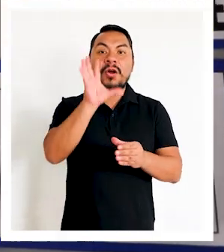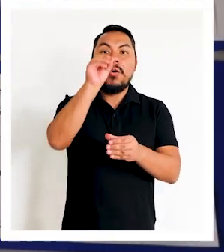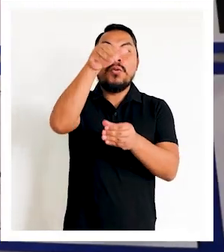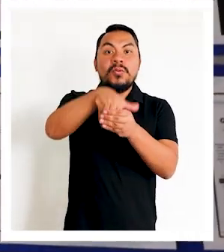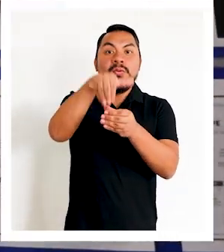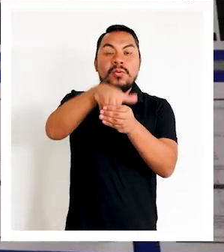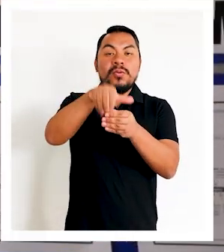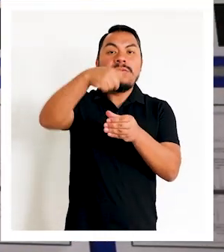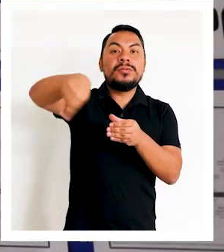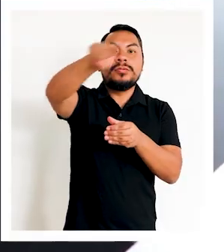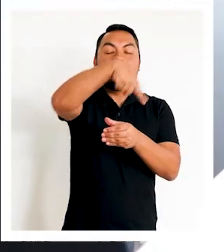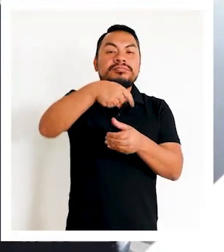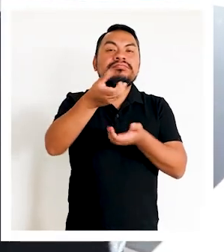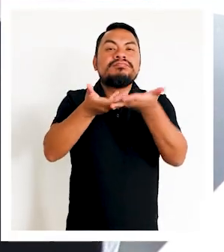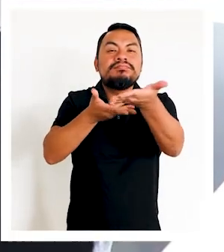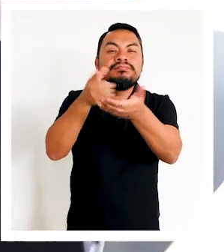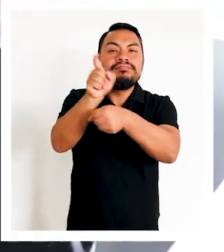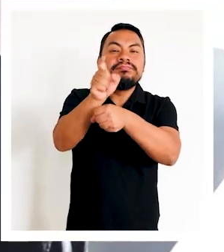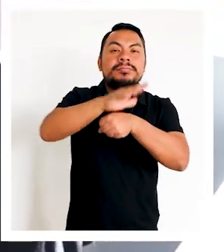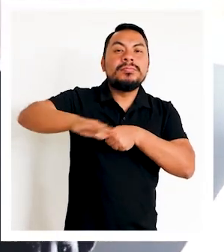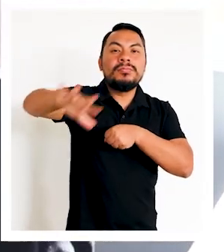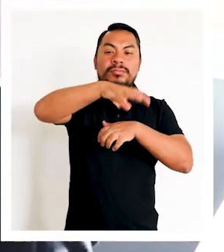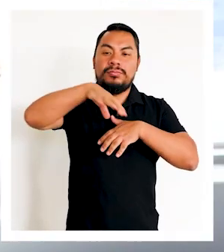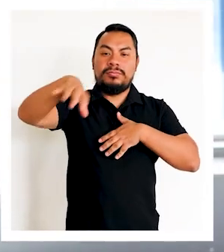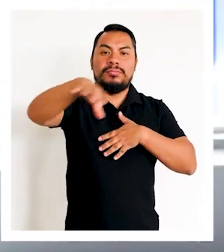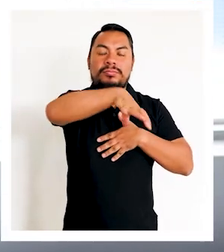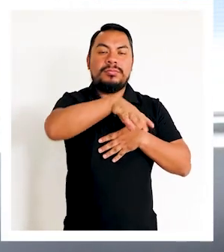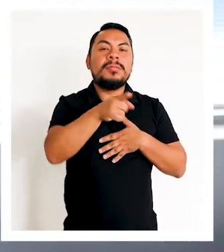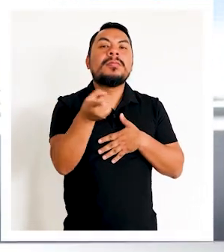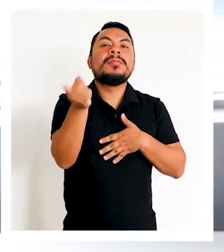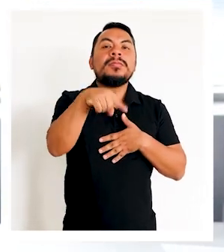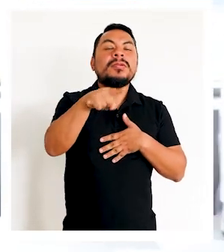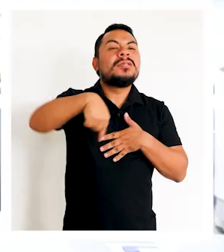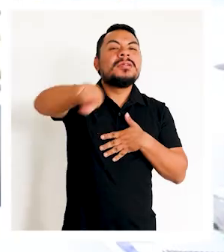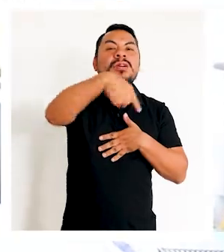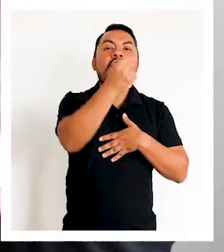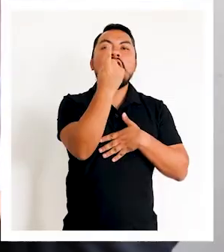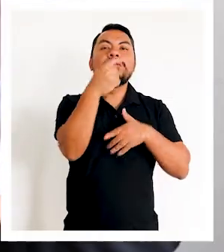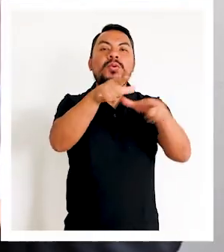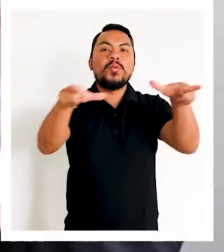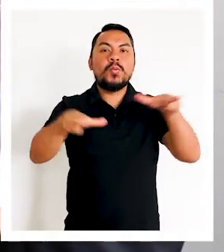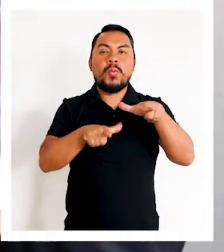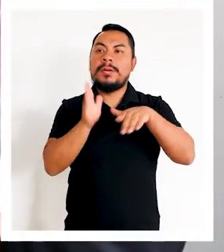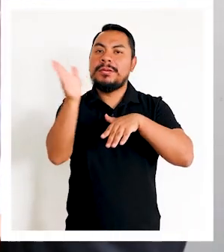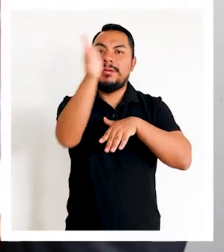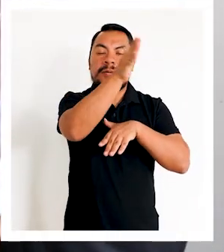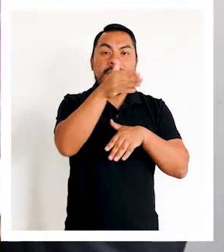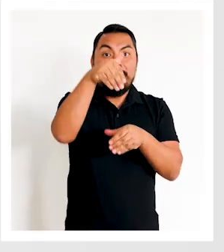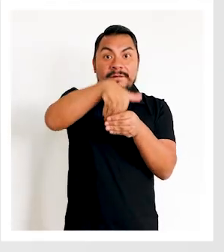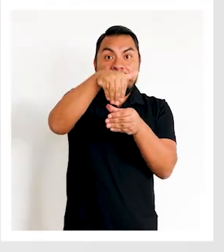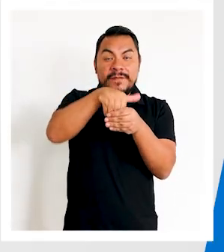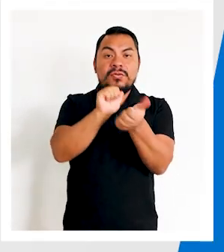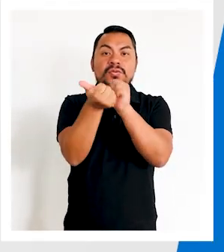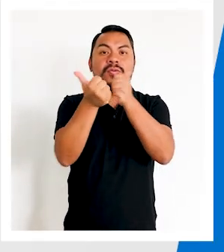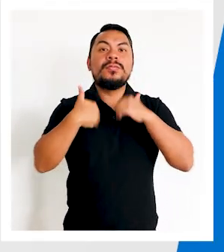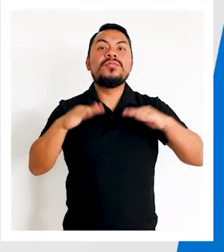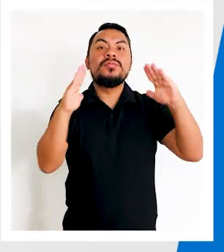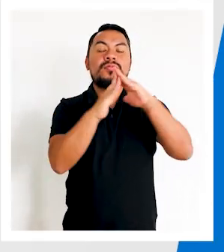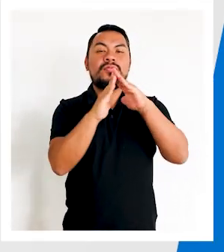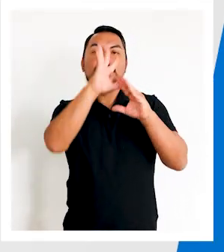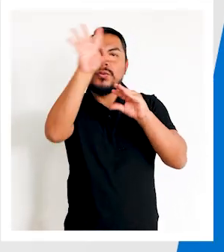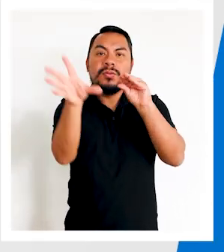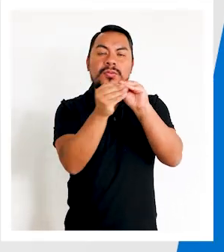la onpe capacitó a los coordinadores distritales que se desplazarán hacia los 11 distritos que participarán en las elecciones